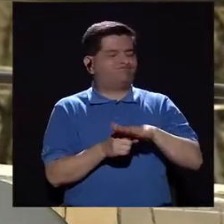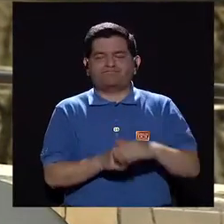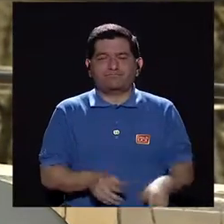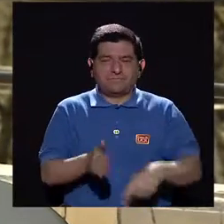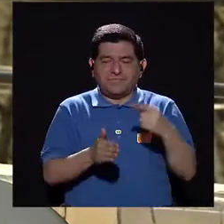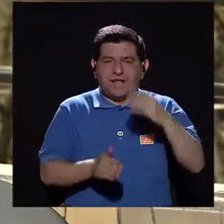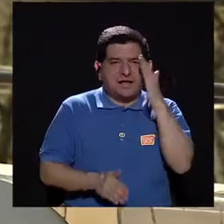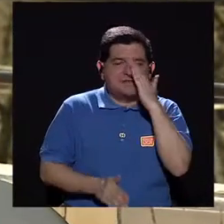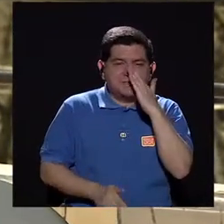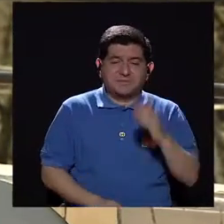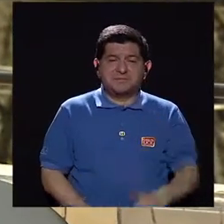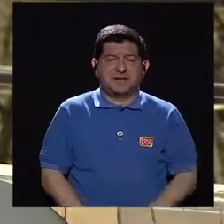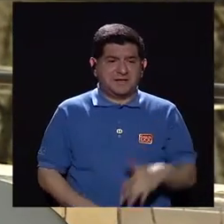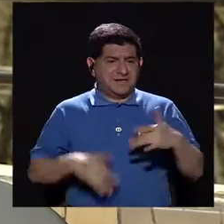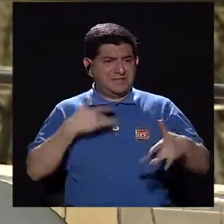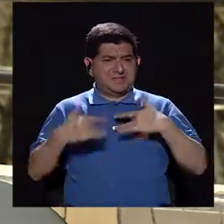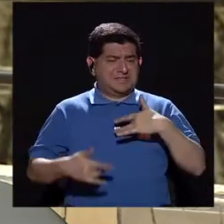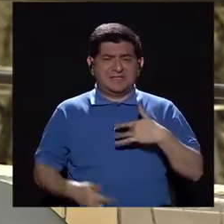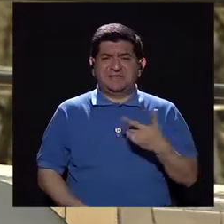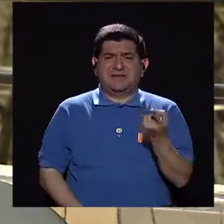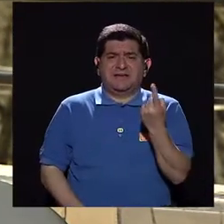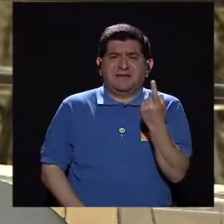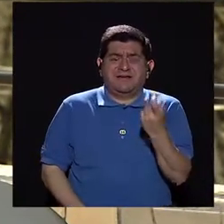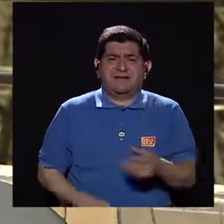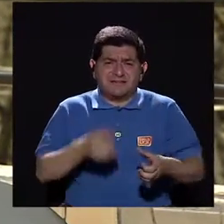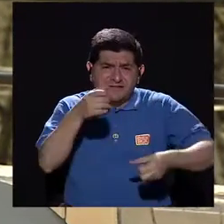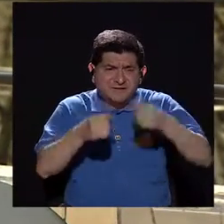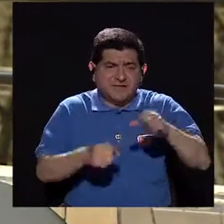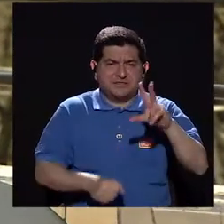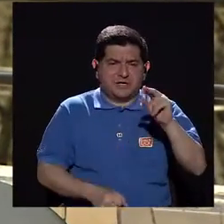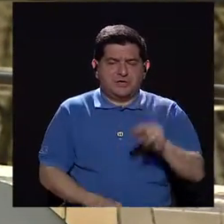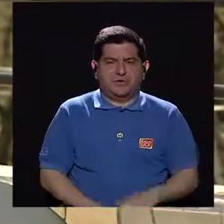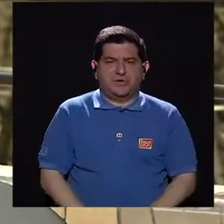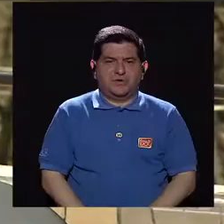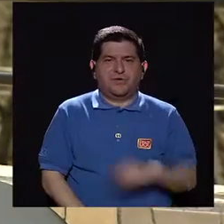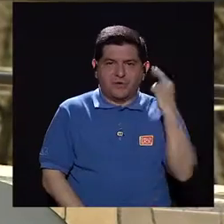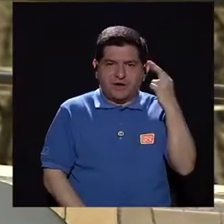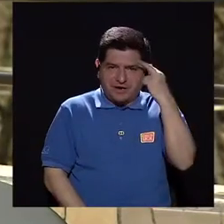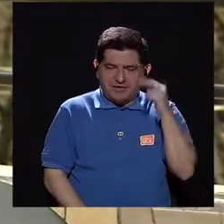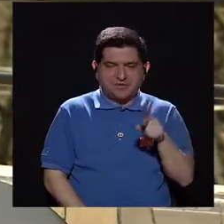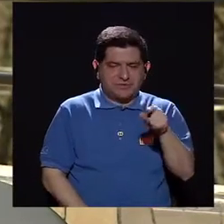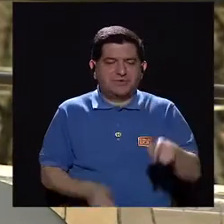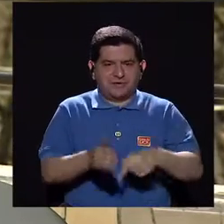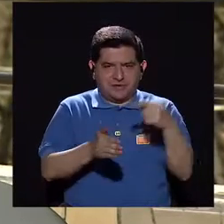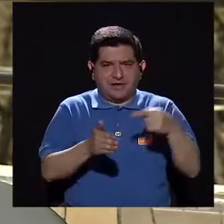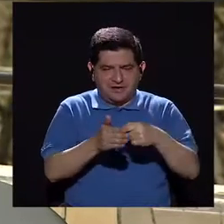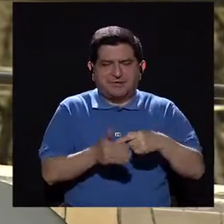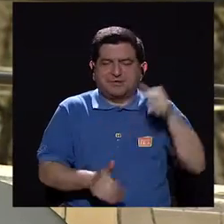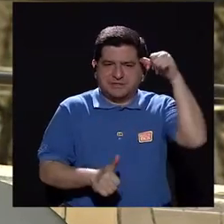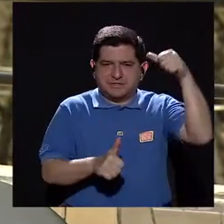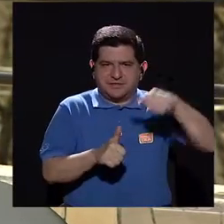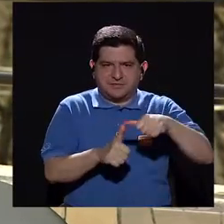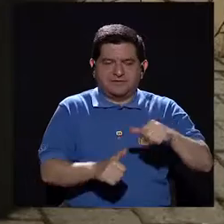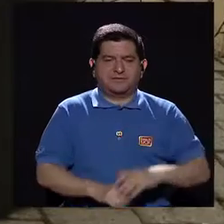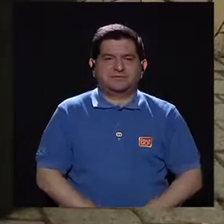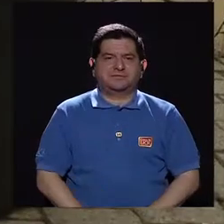llenos y por lo tanto a veces las mamás piensan que no tienen leche y es uno de los factores para introducir tempranamente un sucedáneo de leche